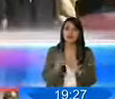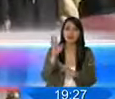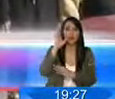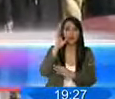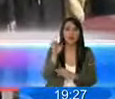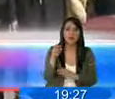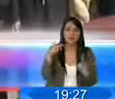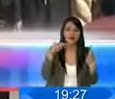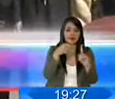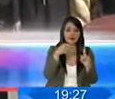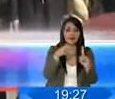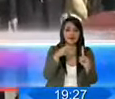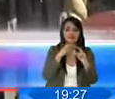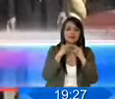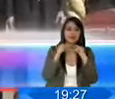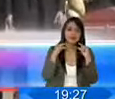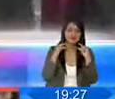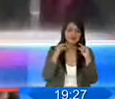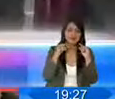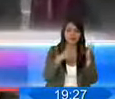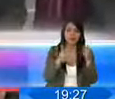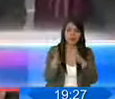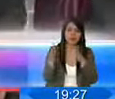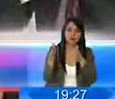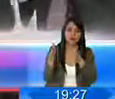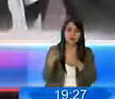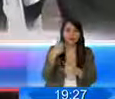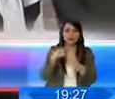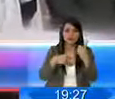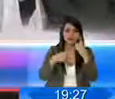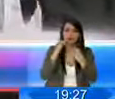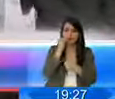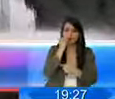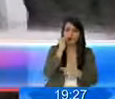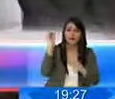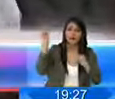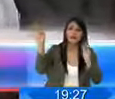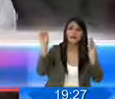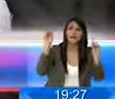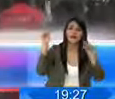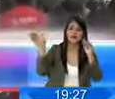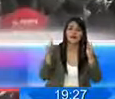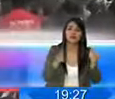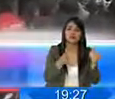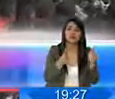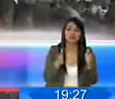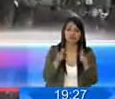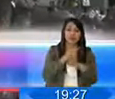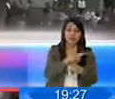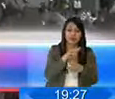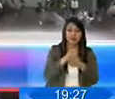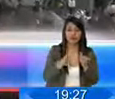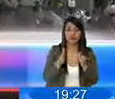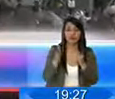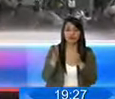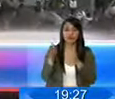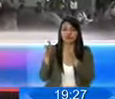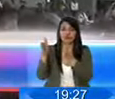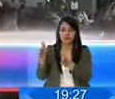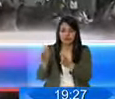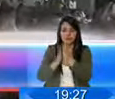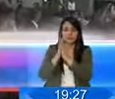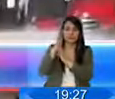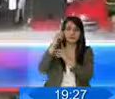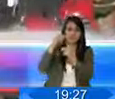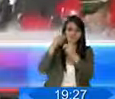Luis Alberto Luna Tobar. Silencios eternos, lágrimas y flores se dejaron ver en el recorrido del féretro desde el aeropuerto hasta la catedral.